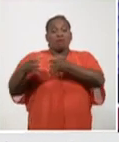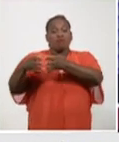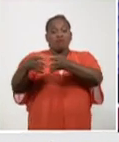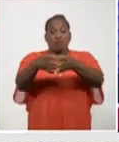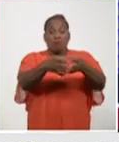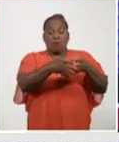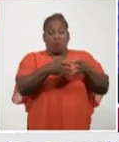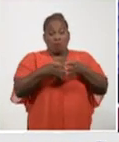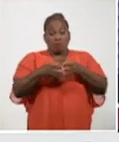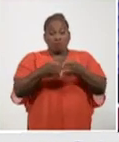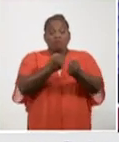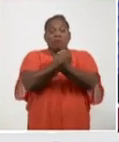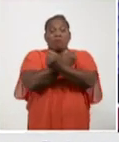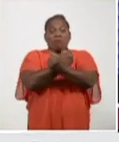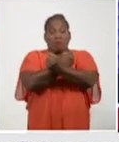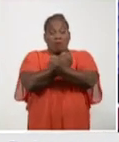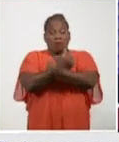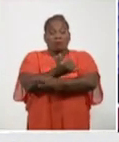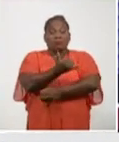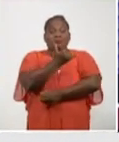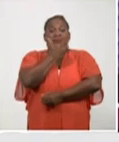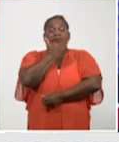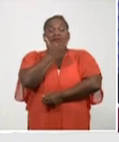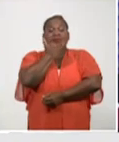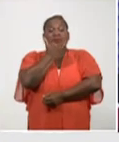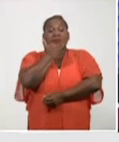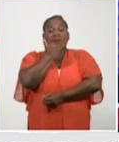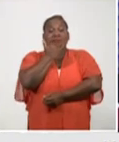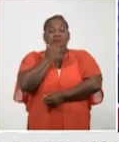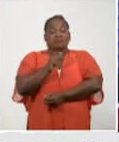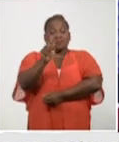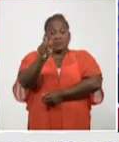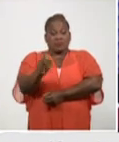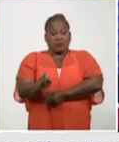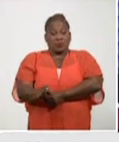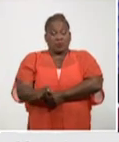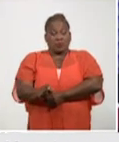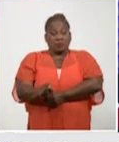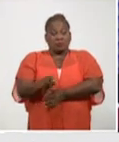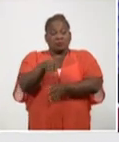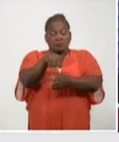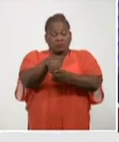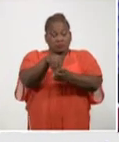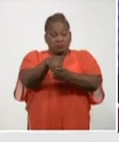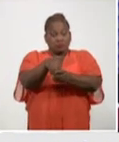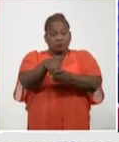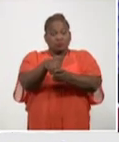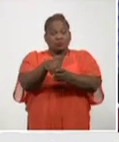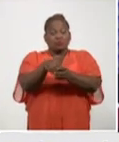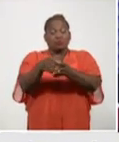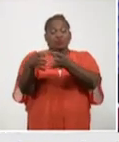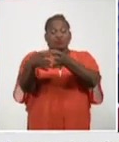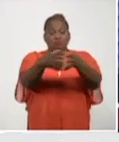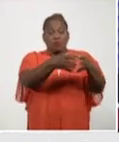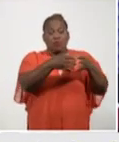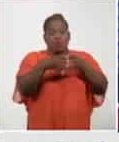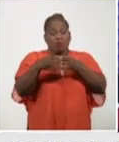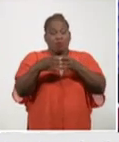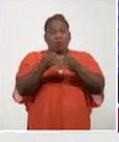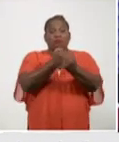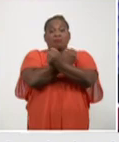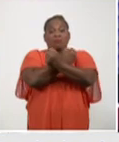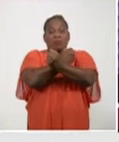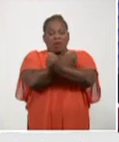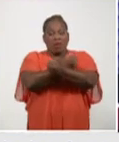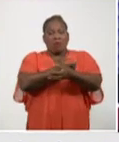riesgo que se afectan, se afectan personas dentro de los grupos de riesgo de